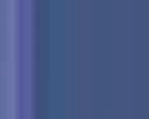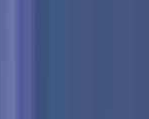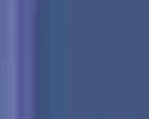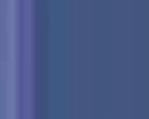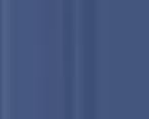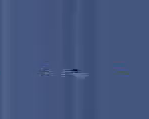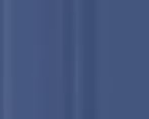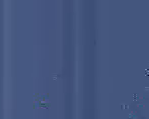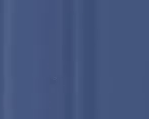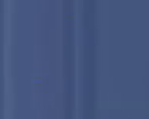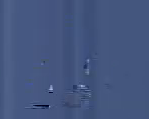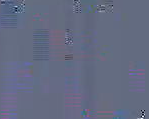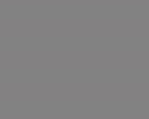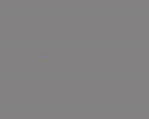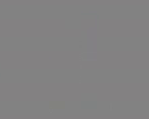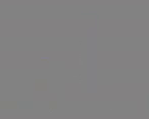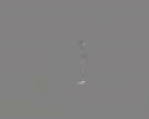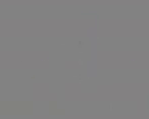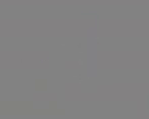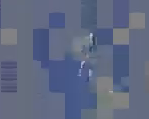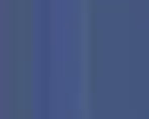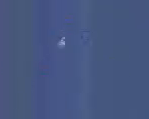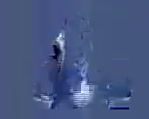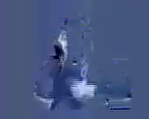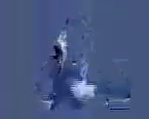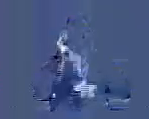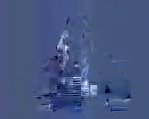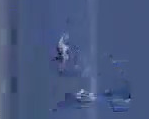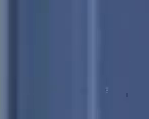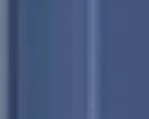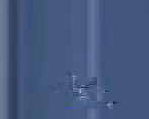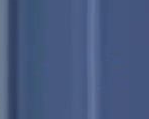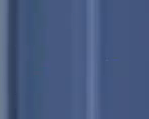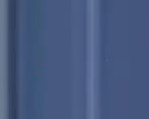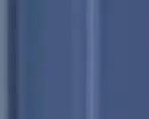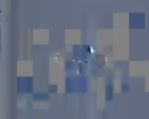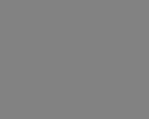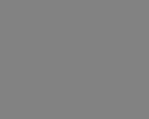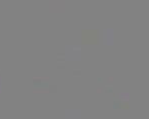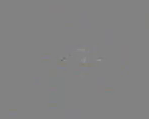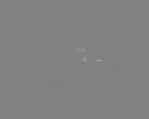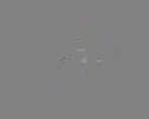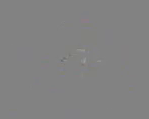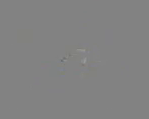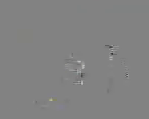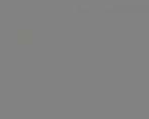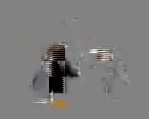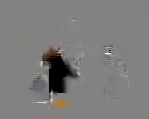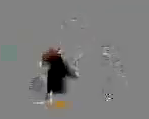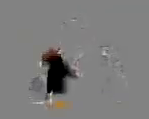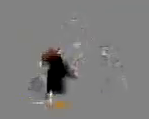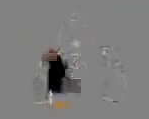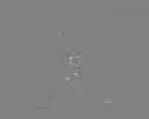afinar nuestra posición de presidenta hacia los adultos mayores, cada vez más apoyo